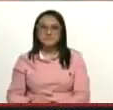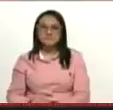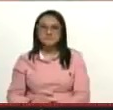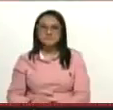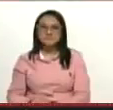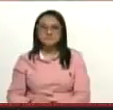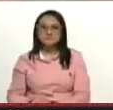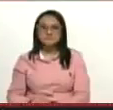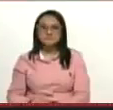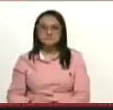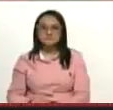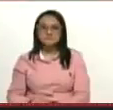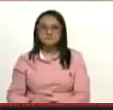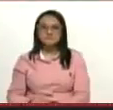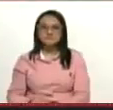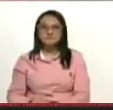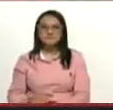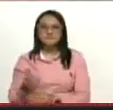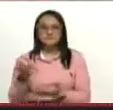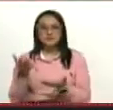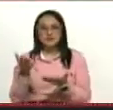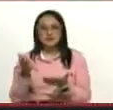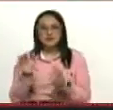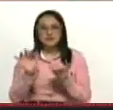con el epítome